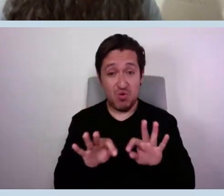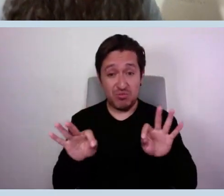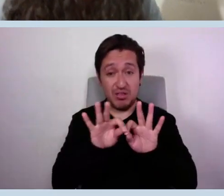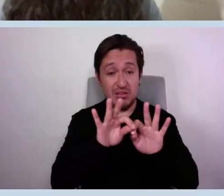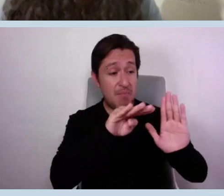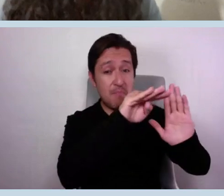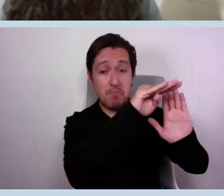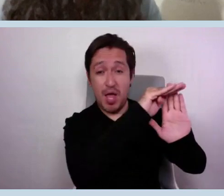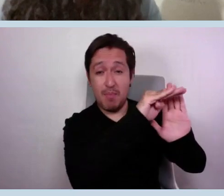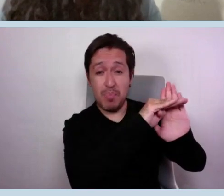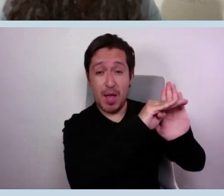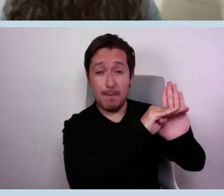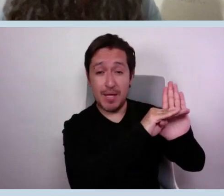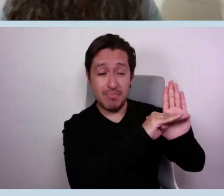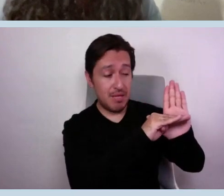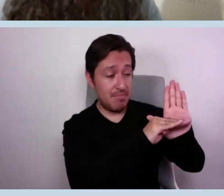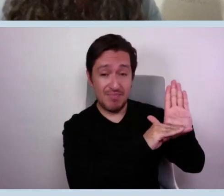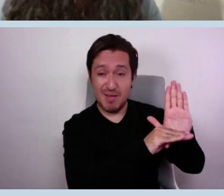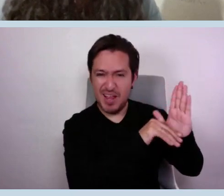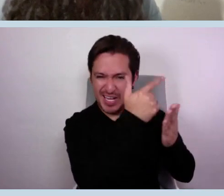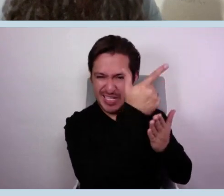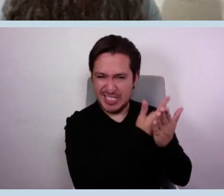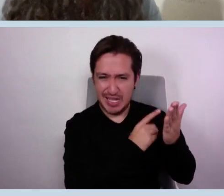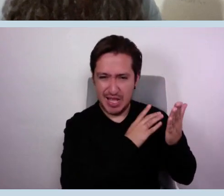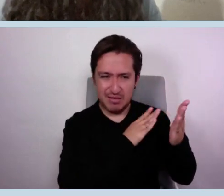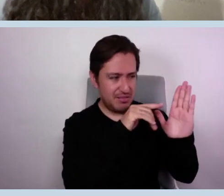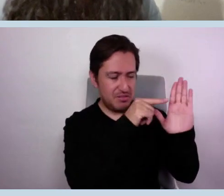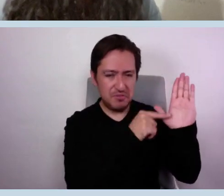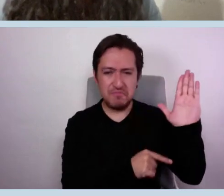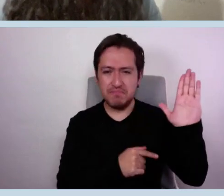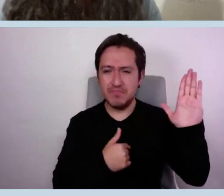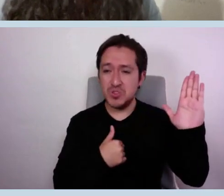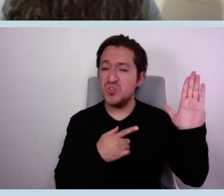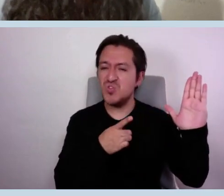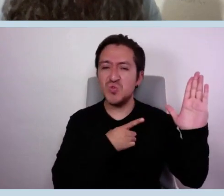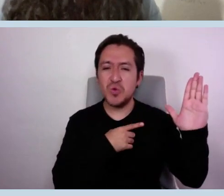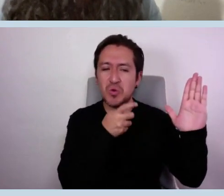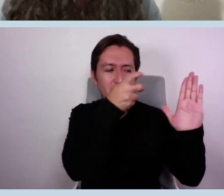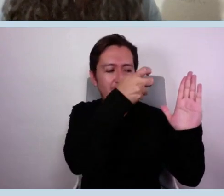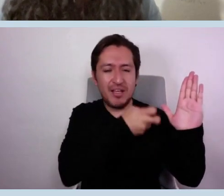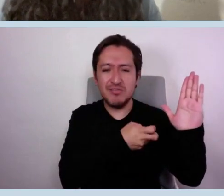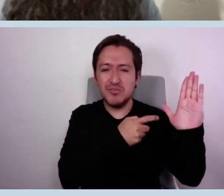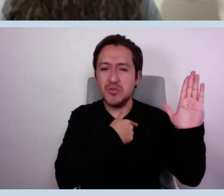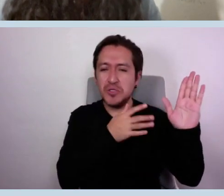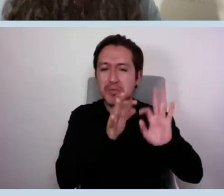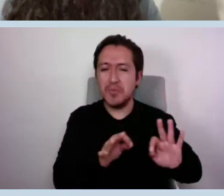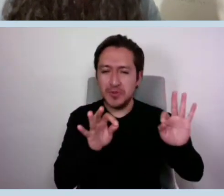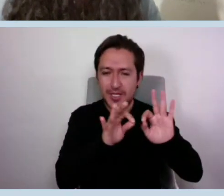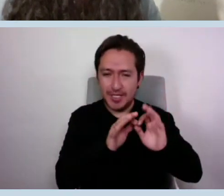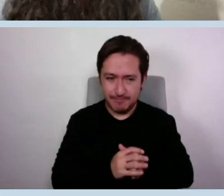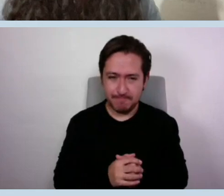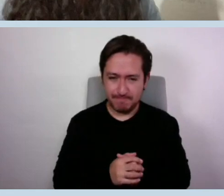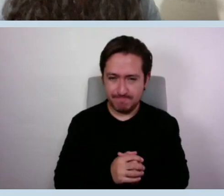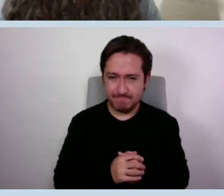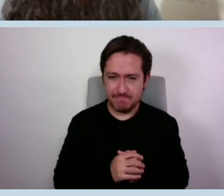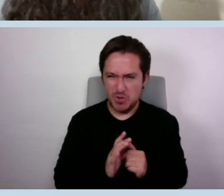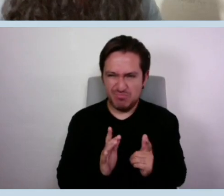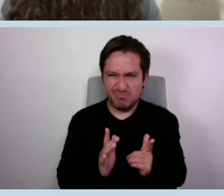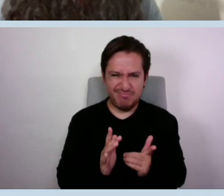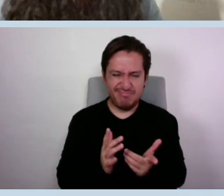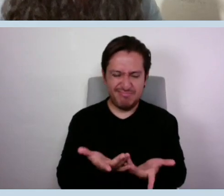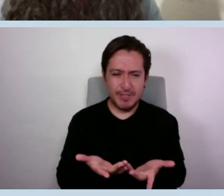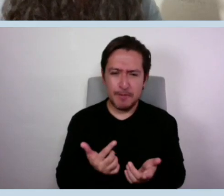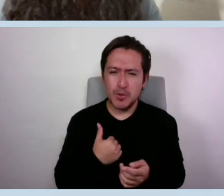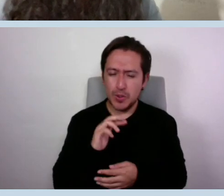solo son ellos quienes lograron hablar de eso yo me acuerdo que en mi segundo año de